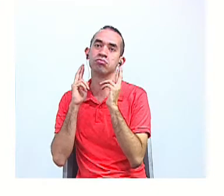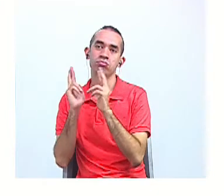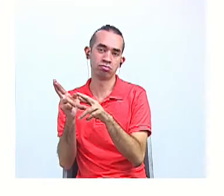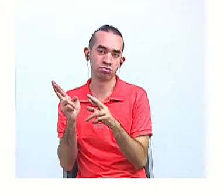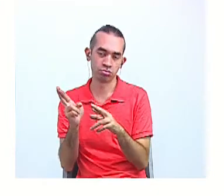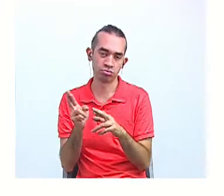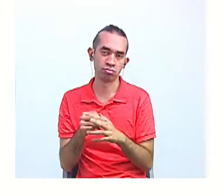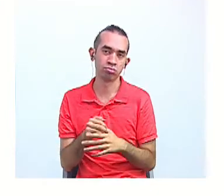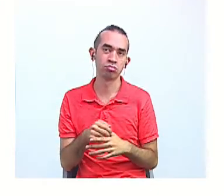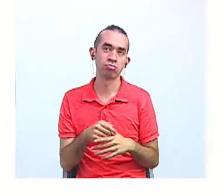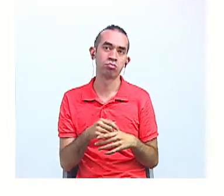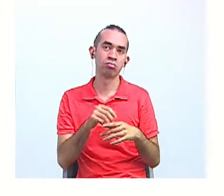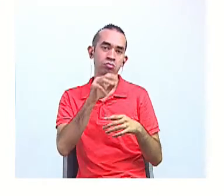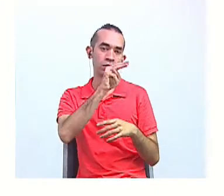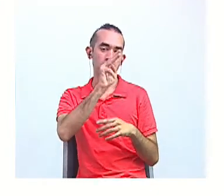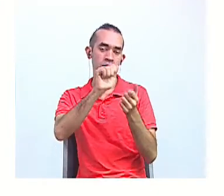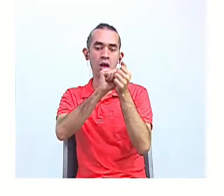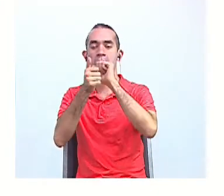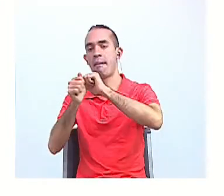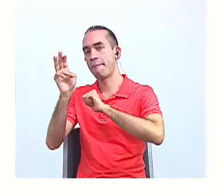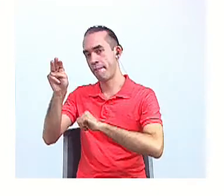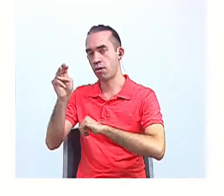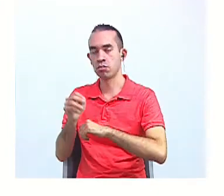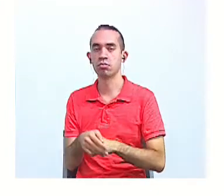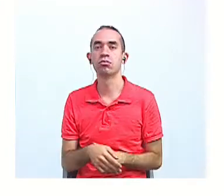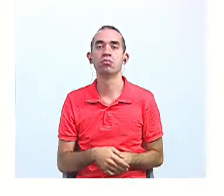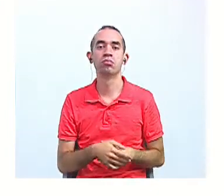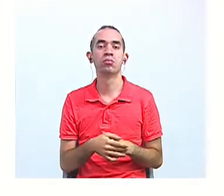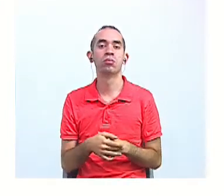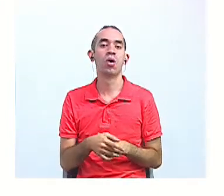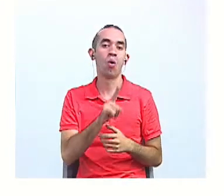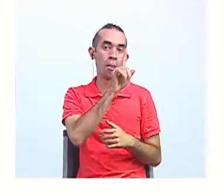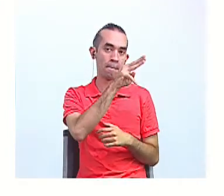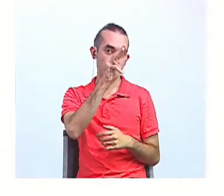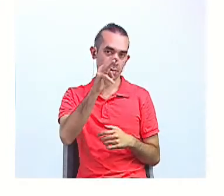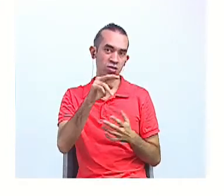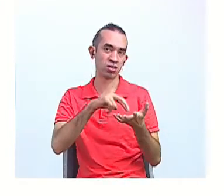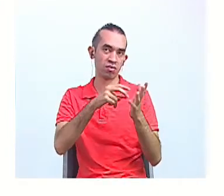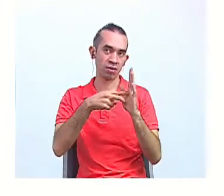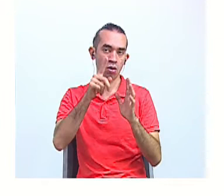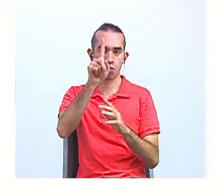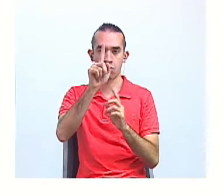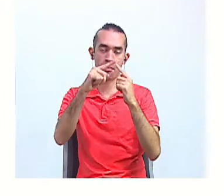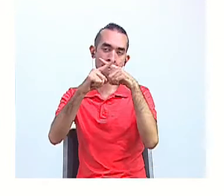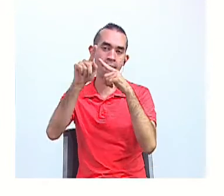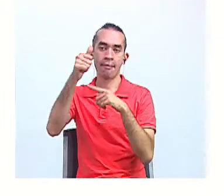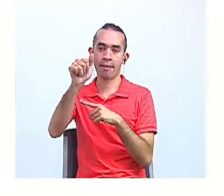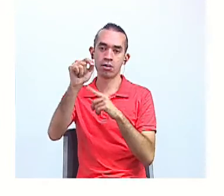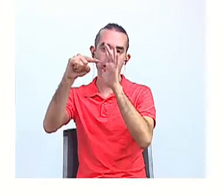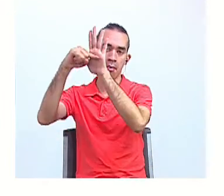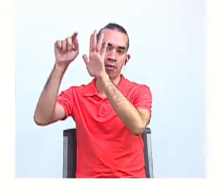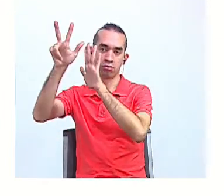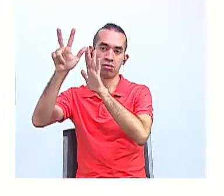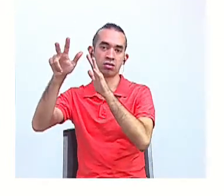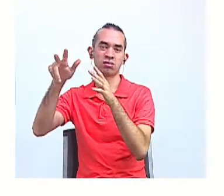esos milímetros a metros. 1 milímetro corresponde a 1 por 10 a la menos 3, como les decía, o